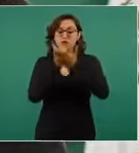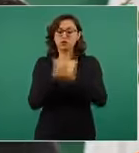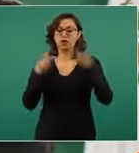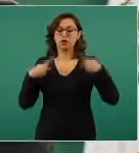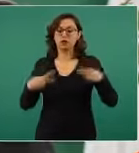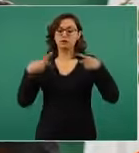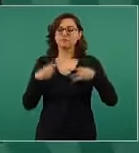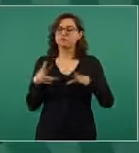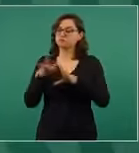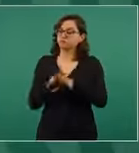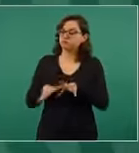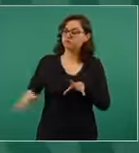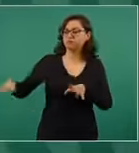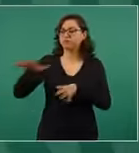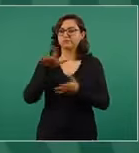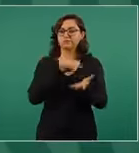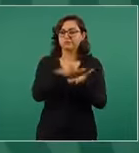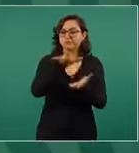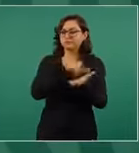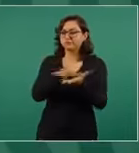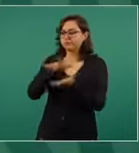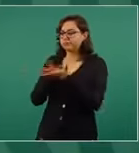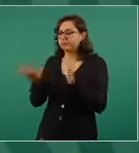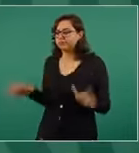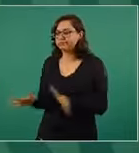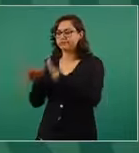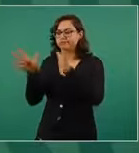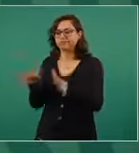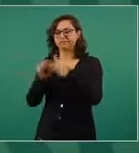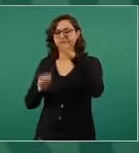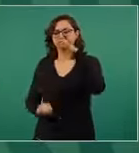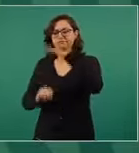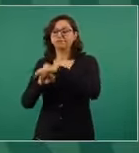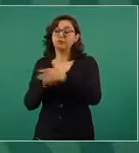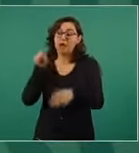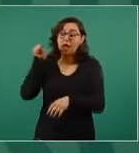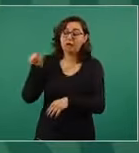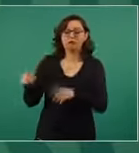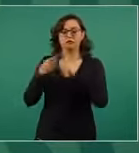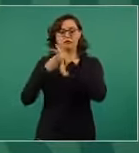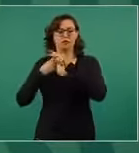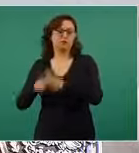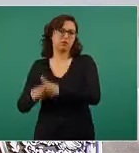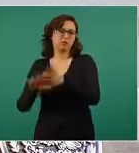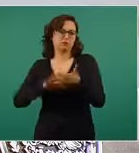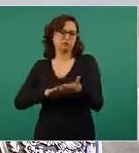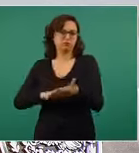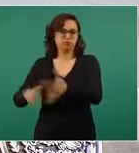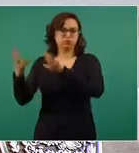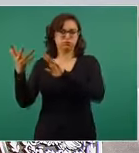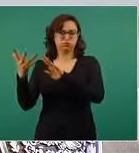Eso es el sustento. El atender las causas, el no darle la espalda a los